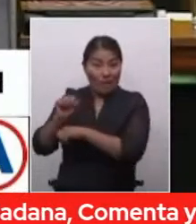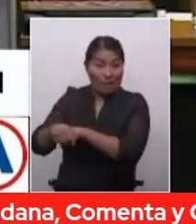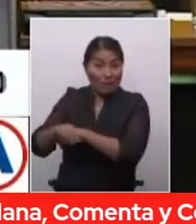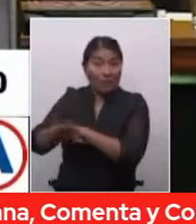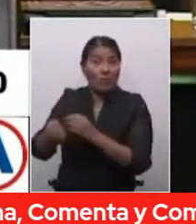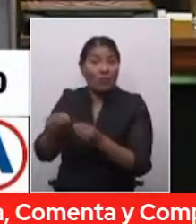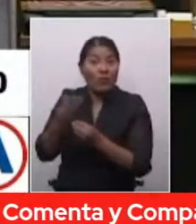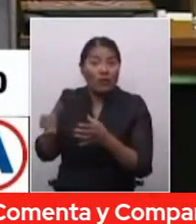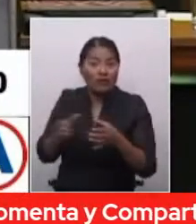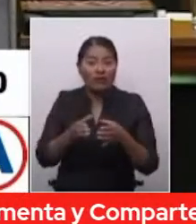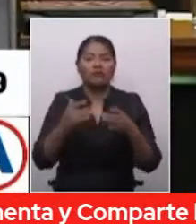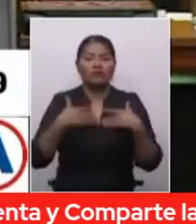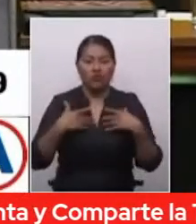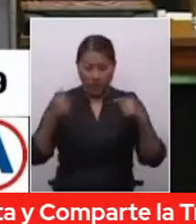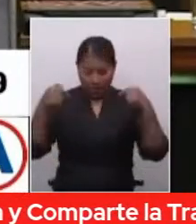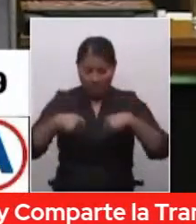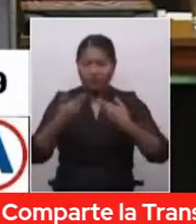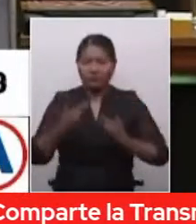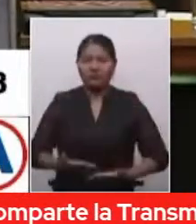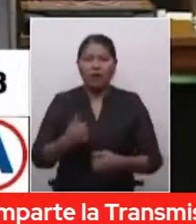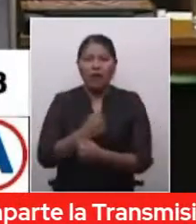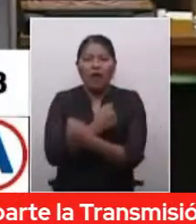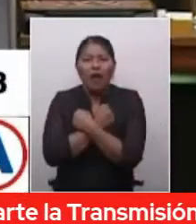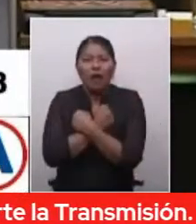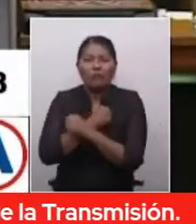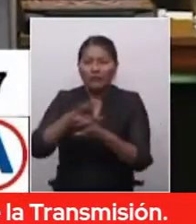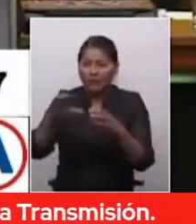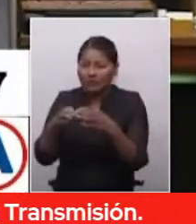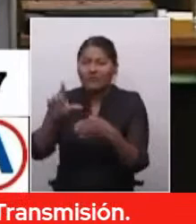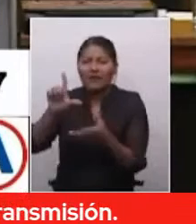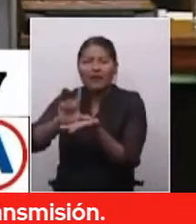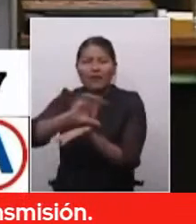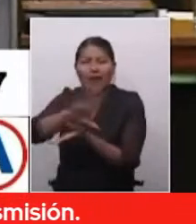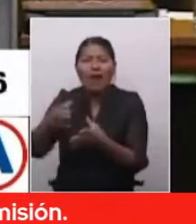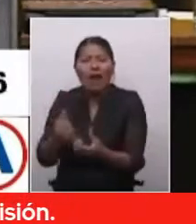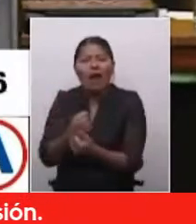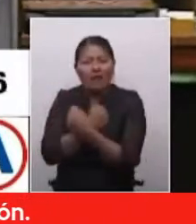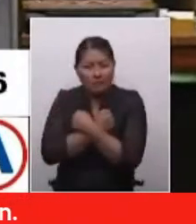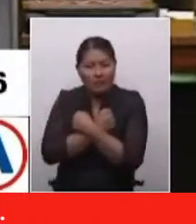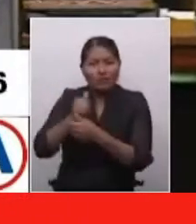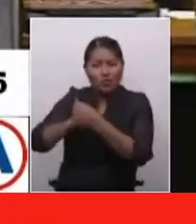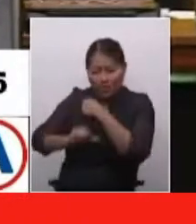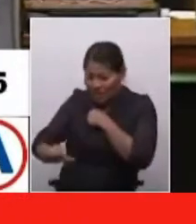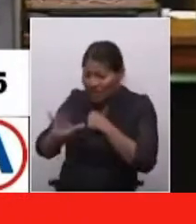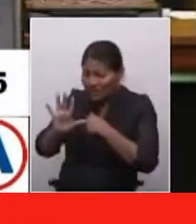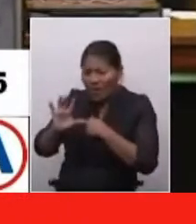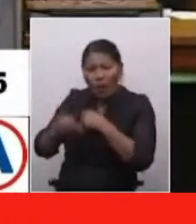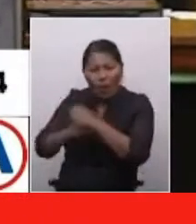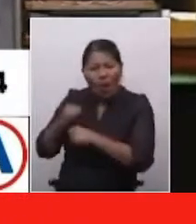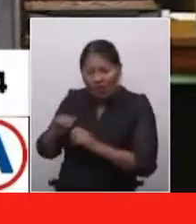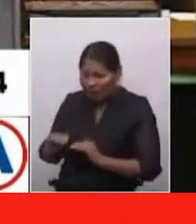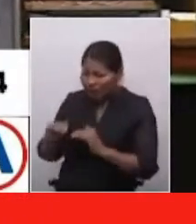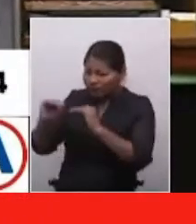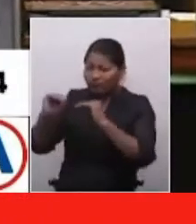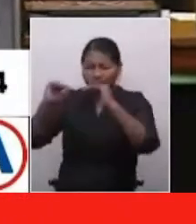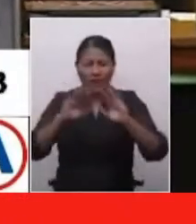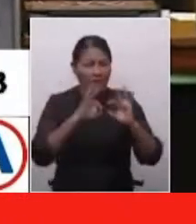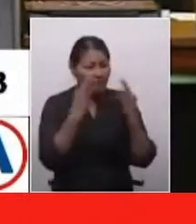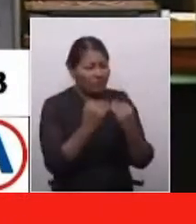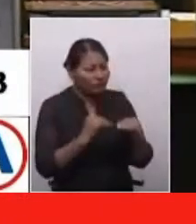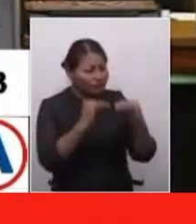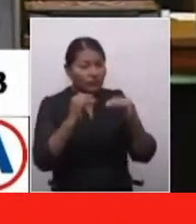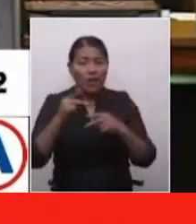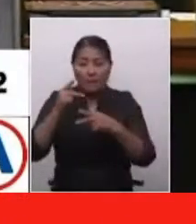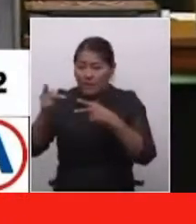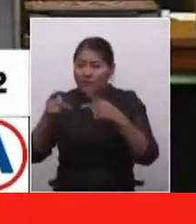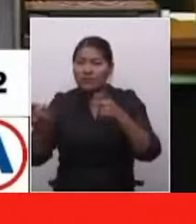presente porque amo Lima, porque soy limeño, porque quiero ver a crecer a mi hijo de 5 años, a mi familia, a la gente querida, a los